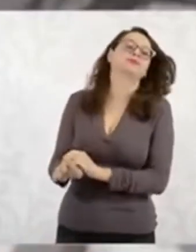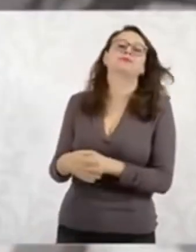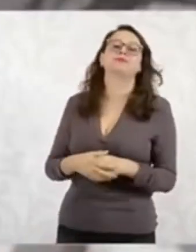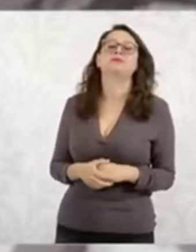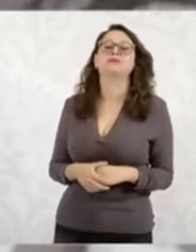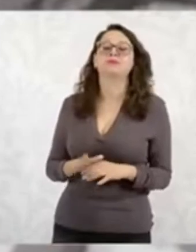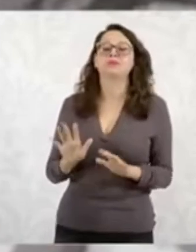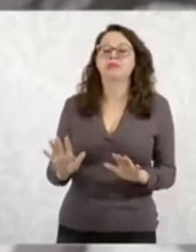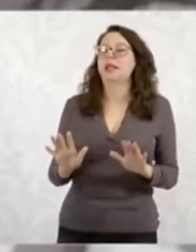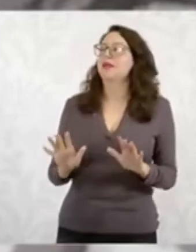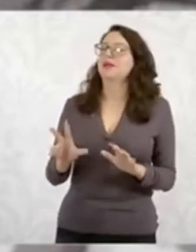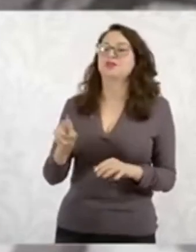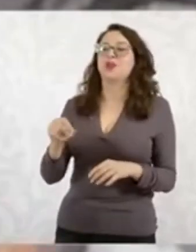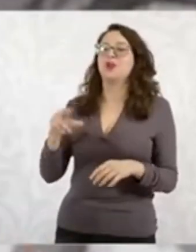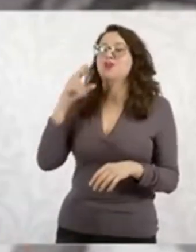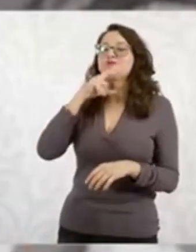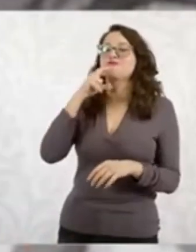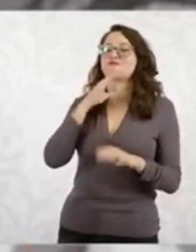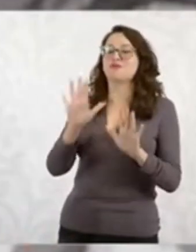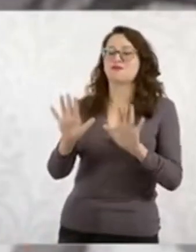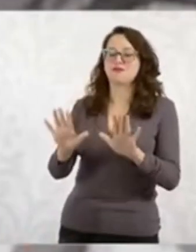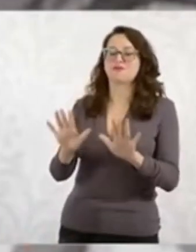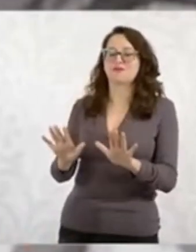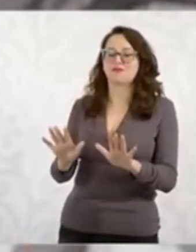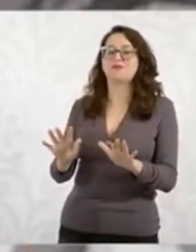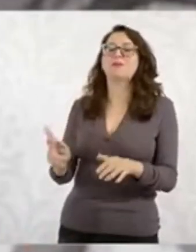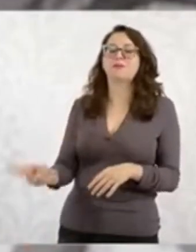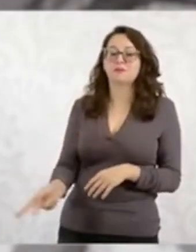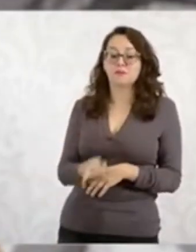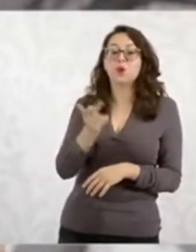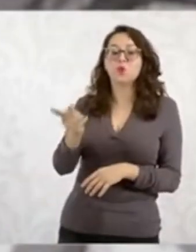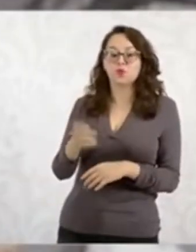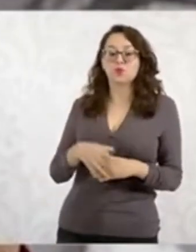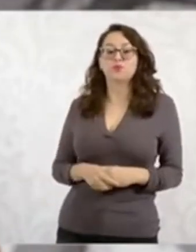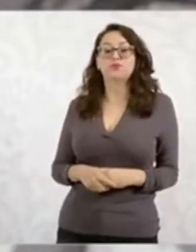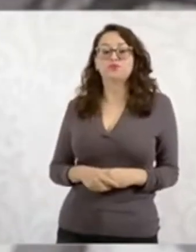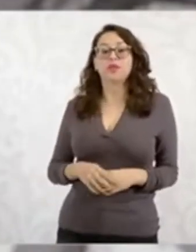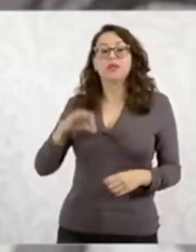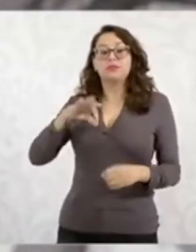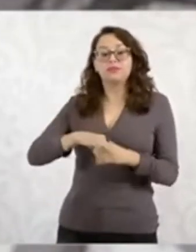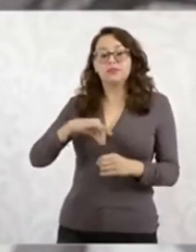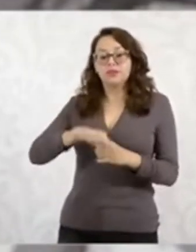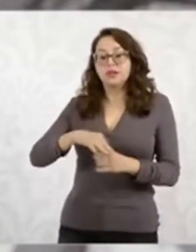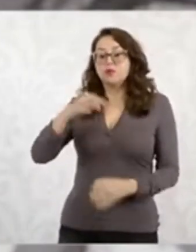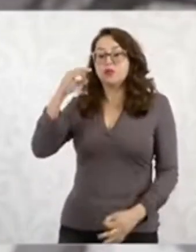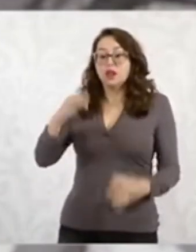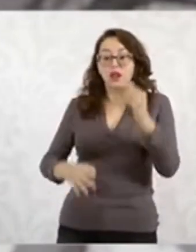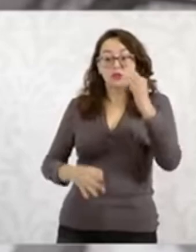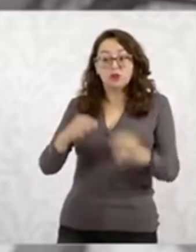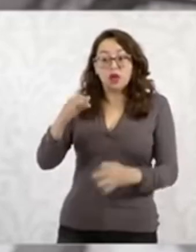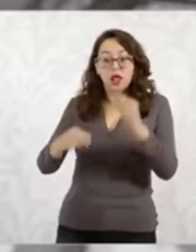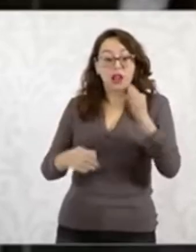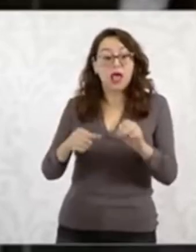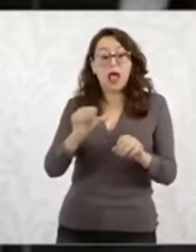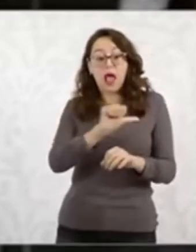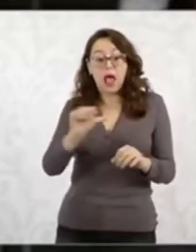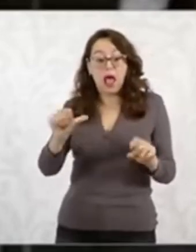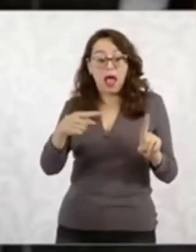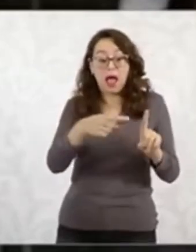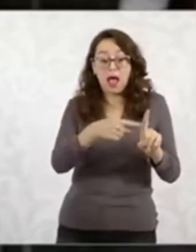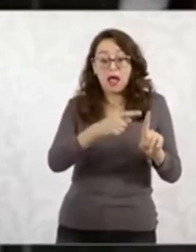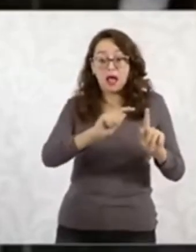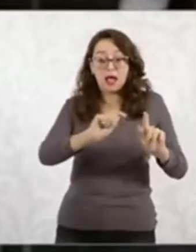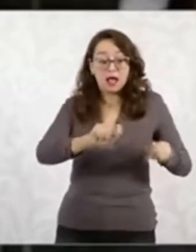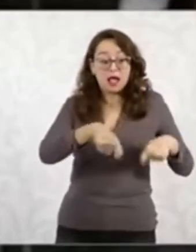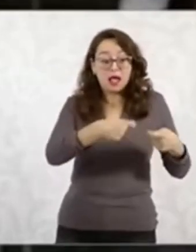porque vamos, a ver, yo te pregunto a ti, ¿el Tribunal Electoral le dio el triunfo a Rubén Rocha? El local, sí,